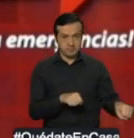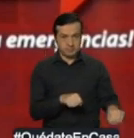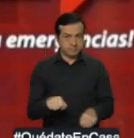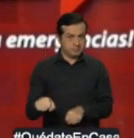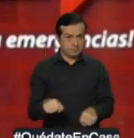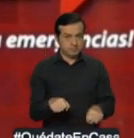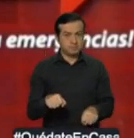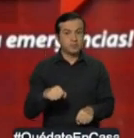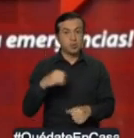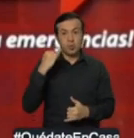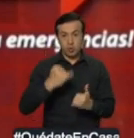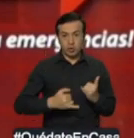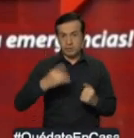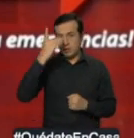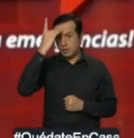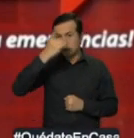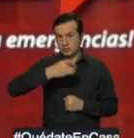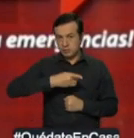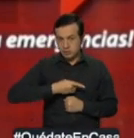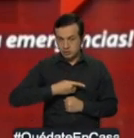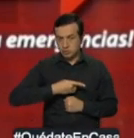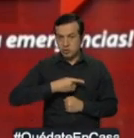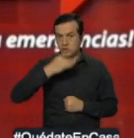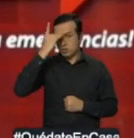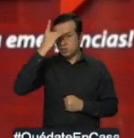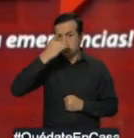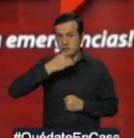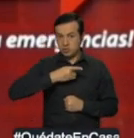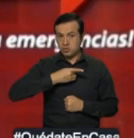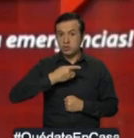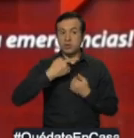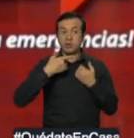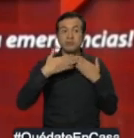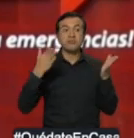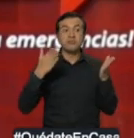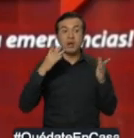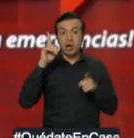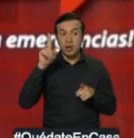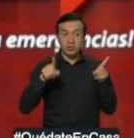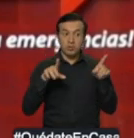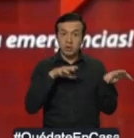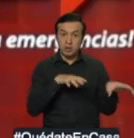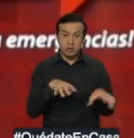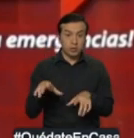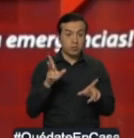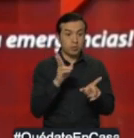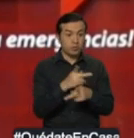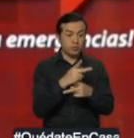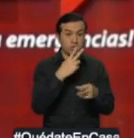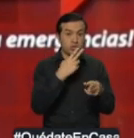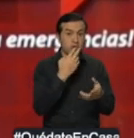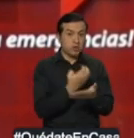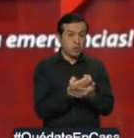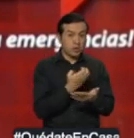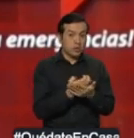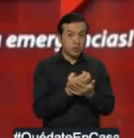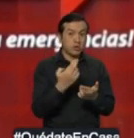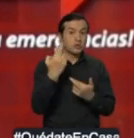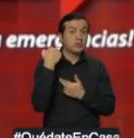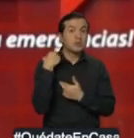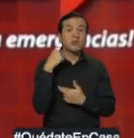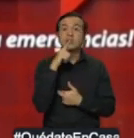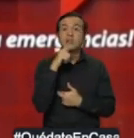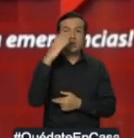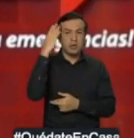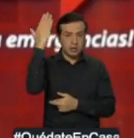palabra sobre el grado y la velocidad de apertura de ciertas actividades productivas y económicas la tienen